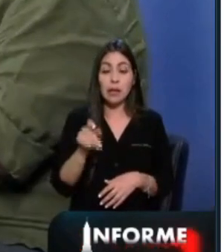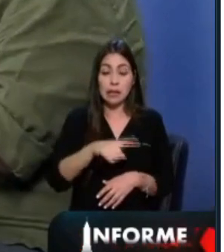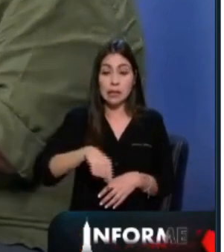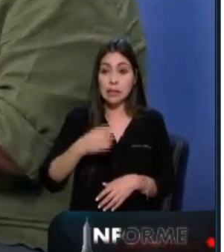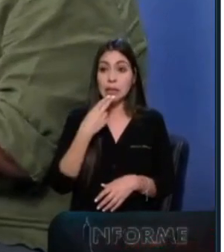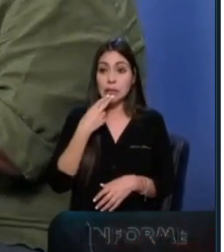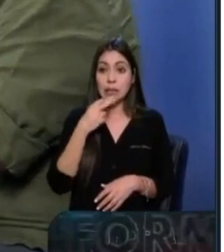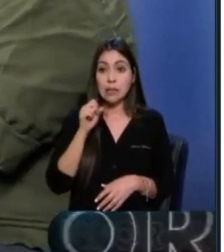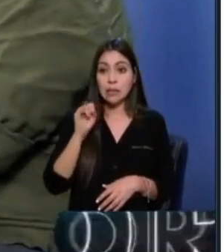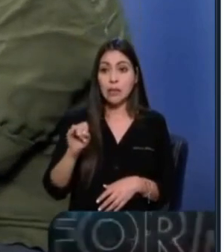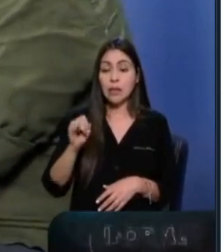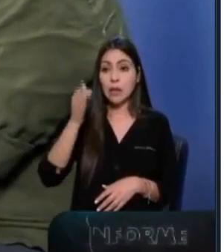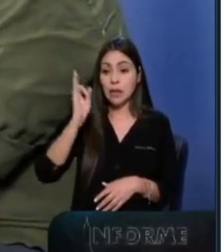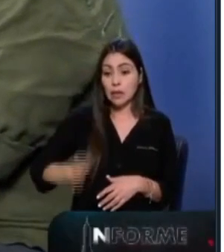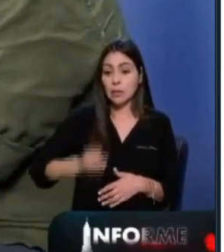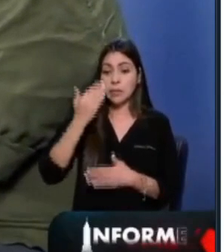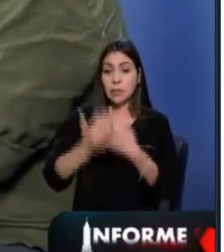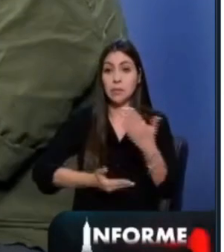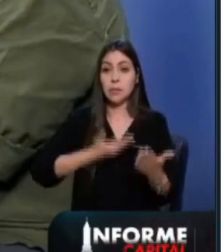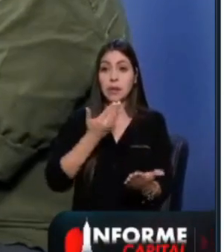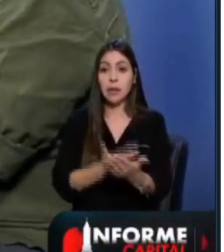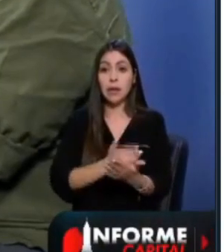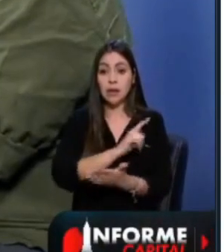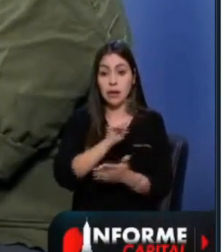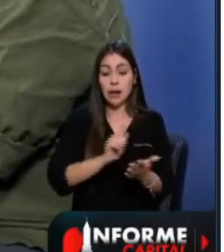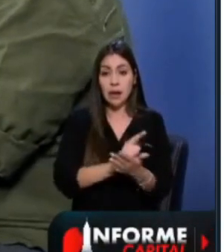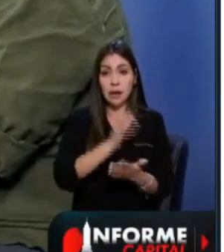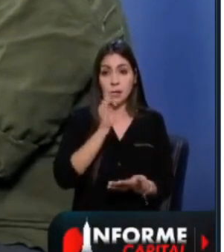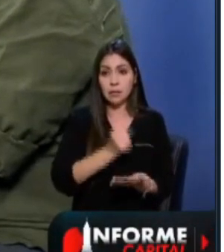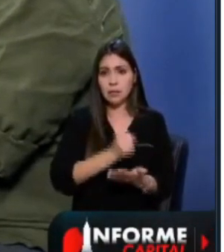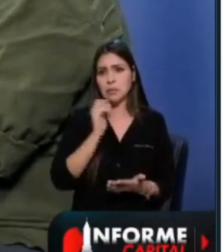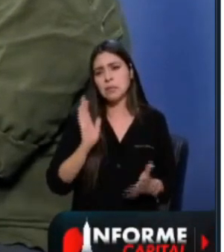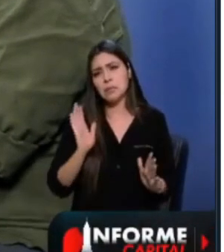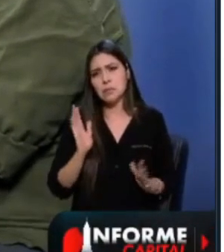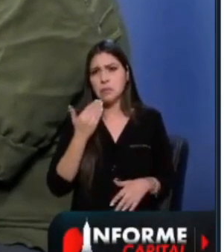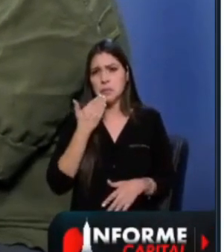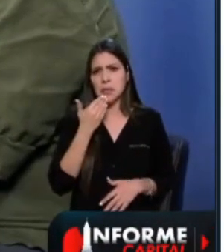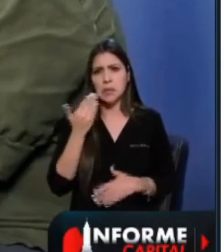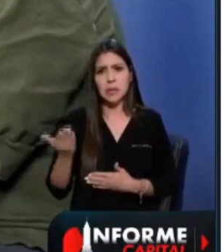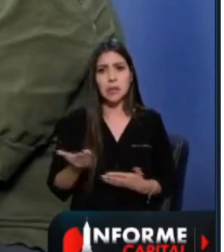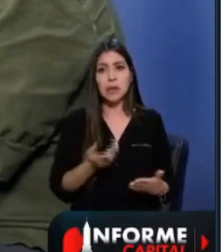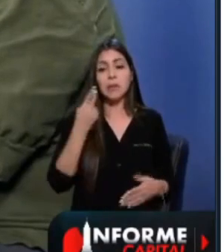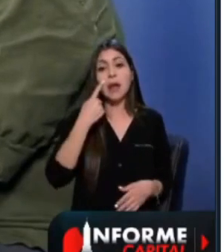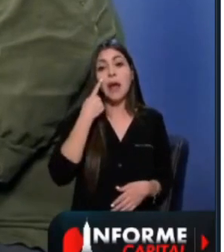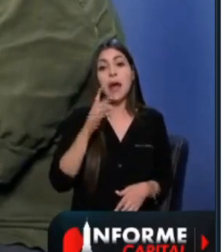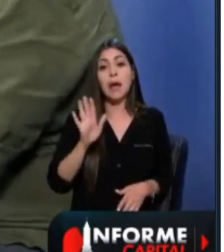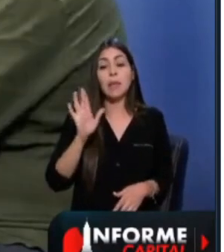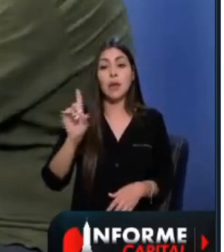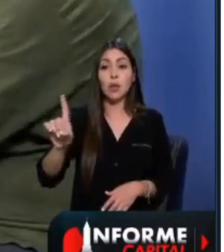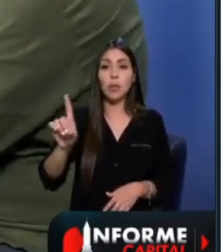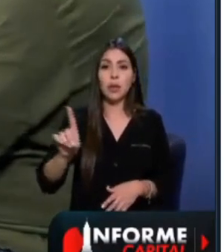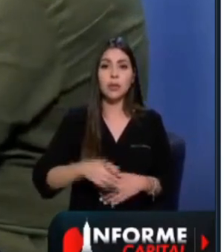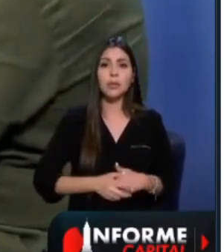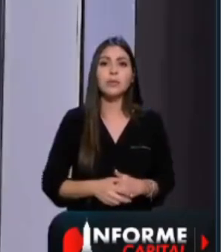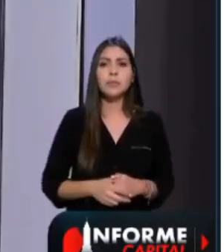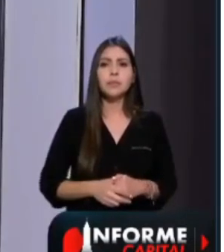para que se apruebe la reforma sin modificar lo sustancial, bienvenido. Uh-huh. Pero lo vamos a ver el domingo, Juan. ¿Qué sería lo